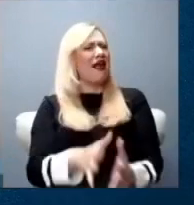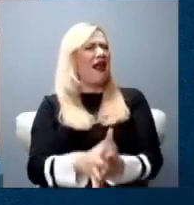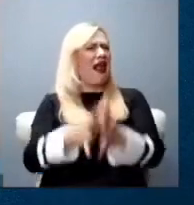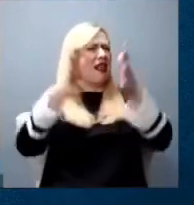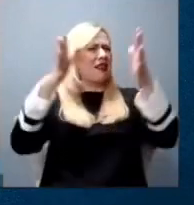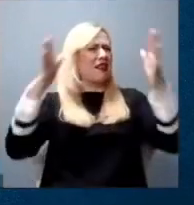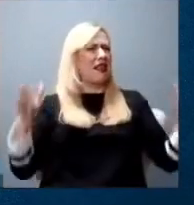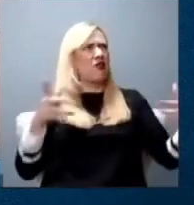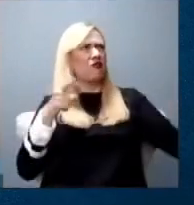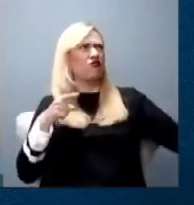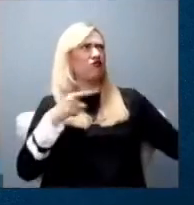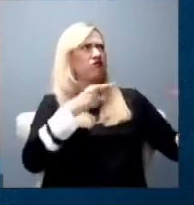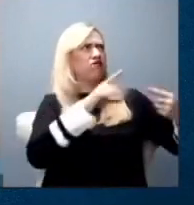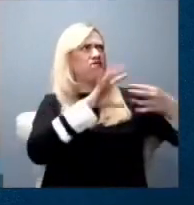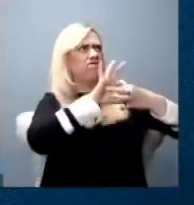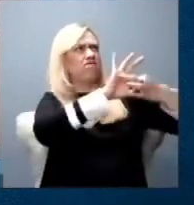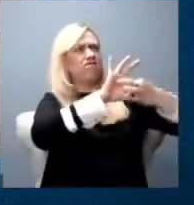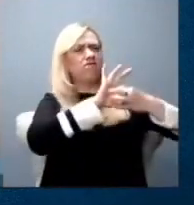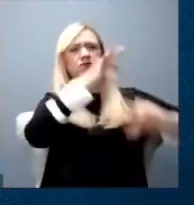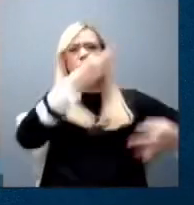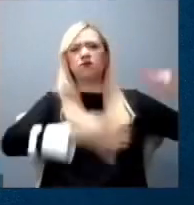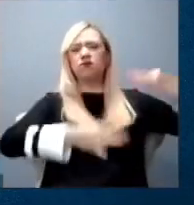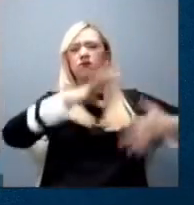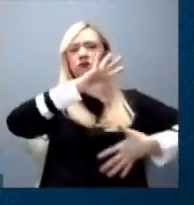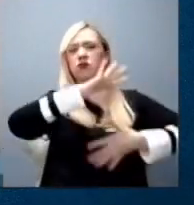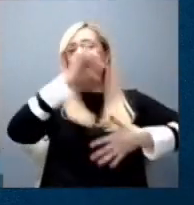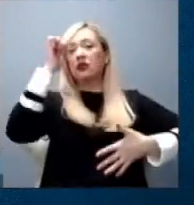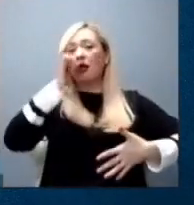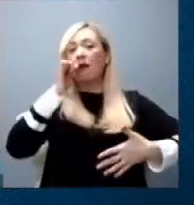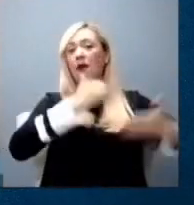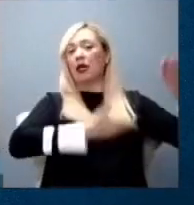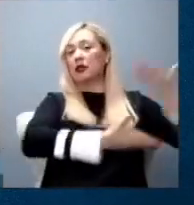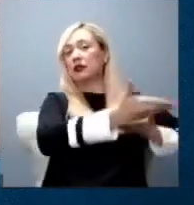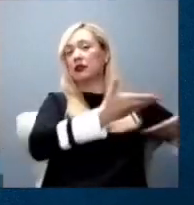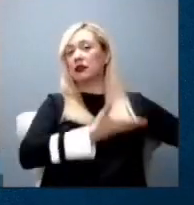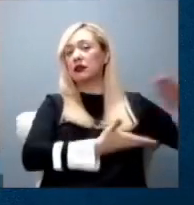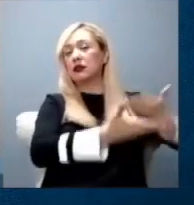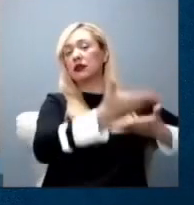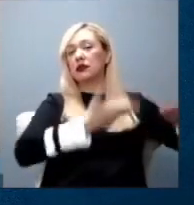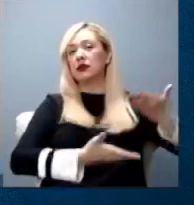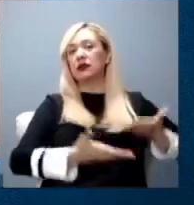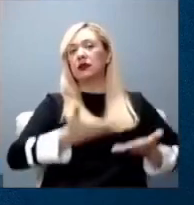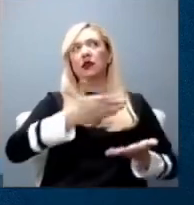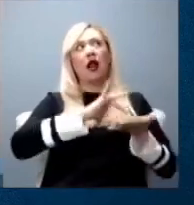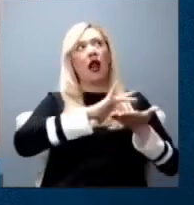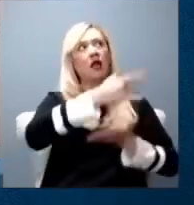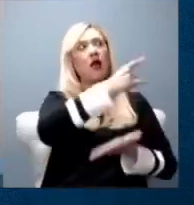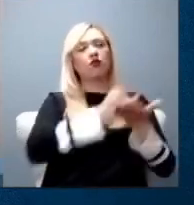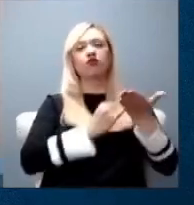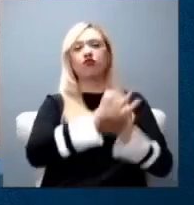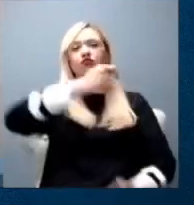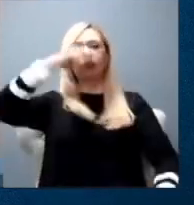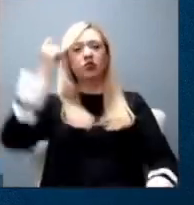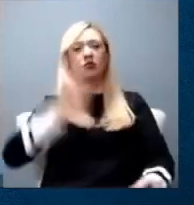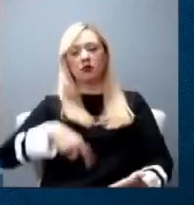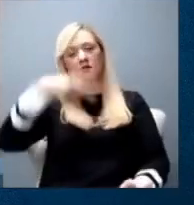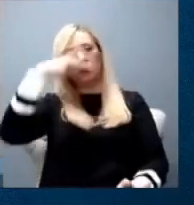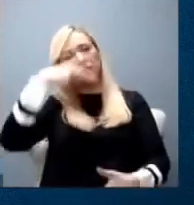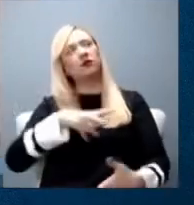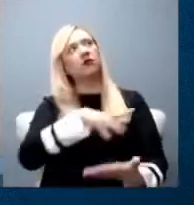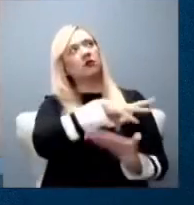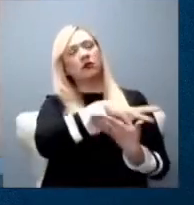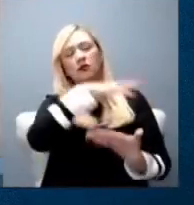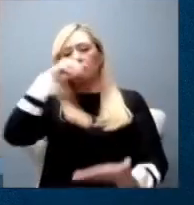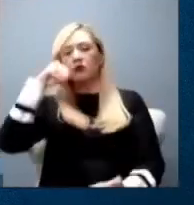Corte Interamericana. Muchas de las decisiones de la Corte han influido internamente y por otra parte no nos quedamos en desprotección. O